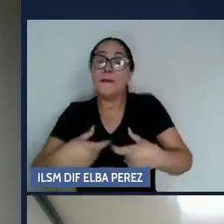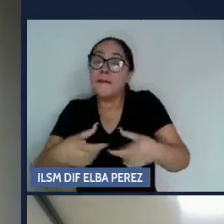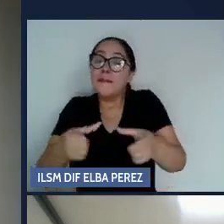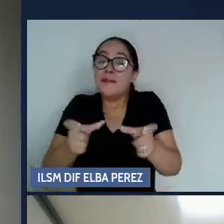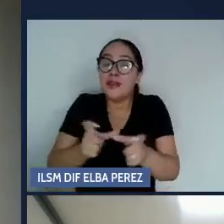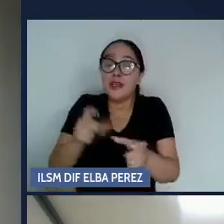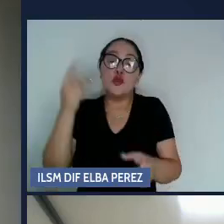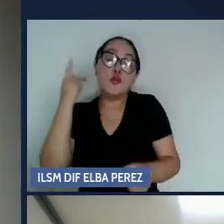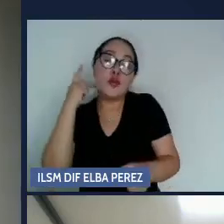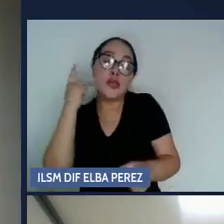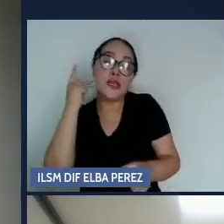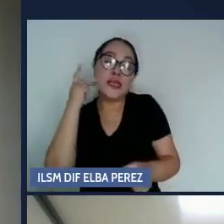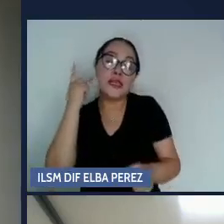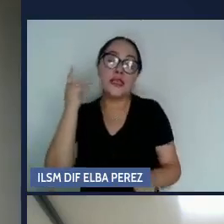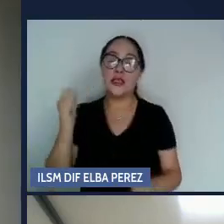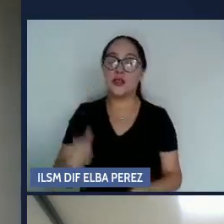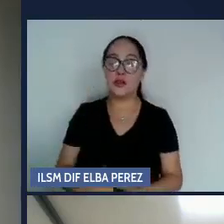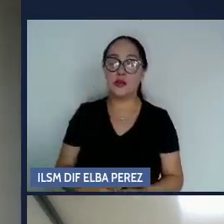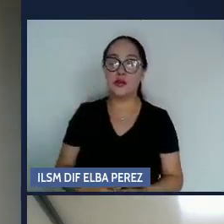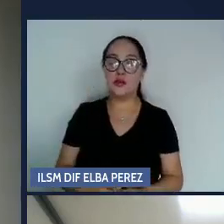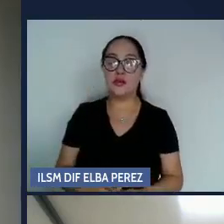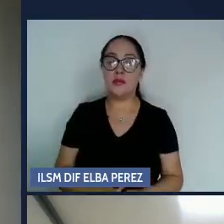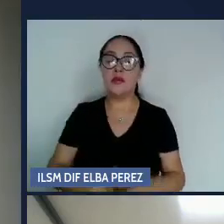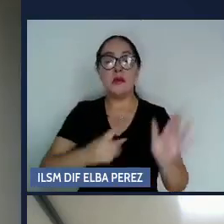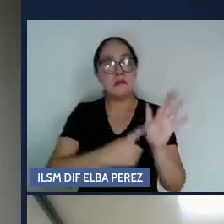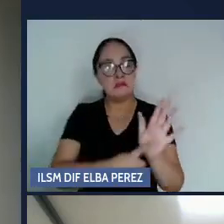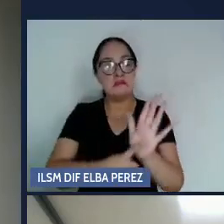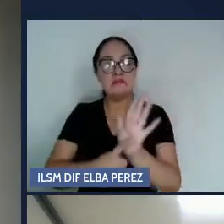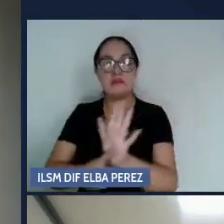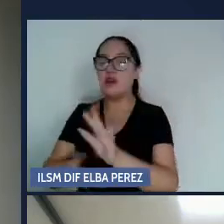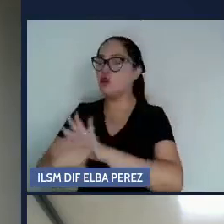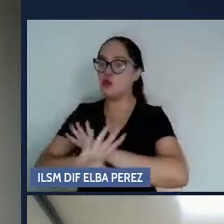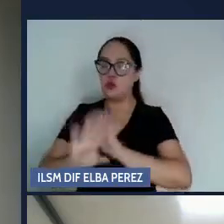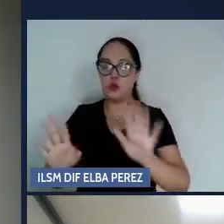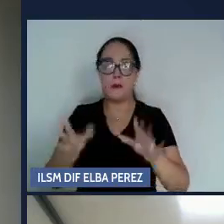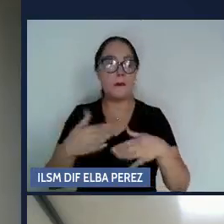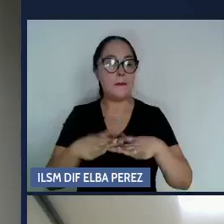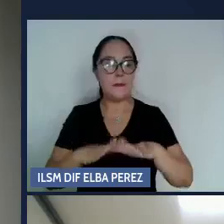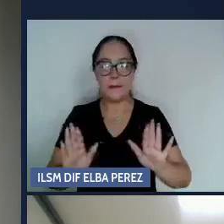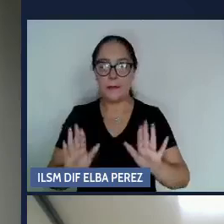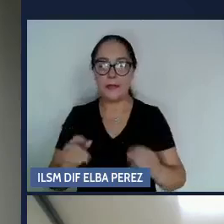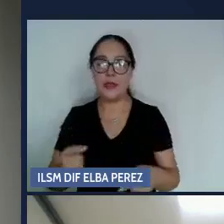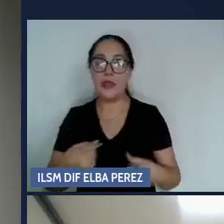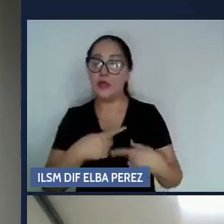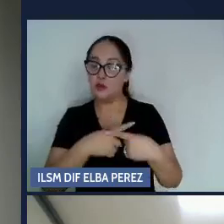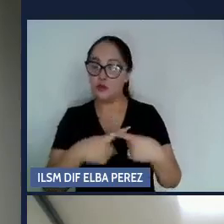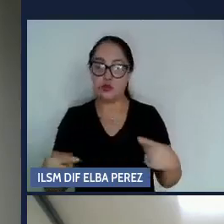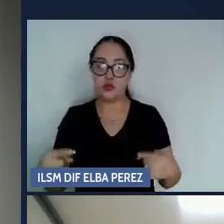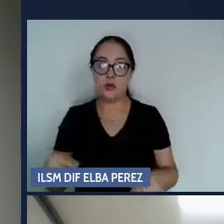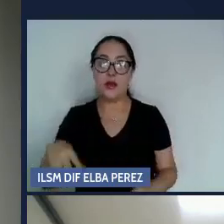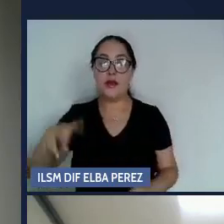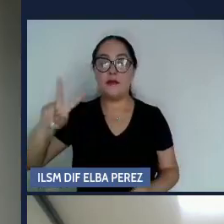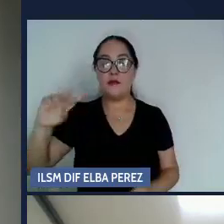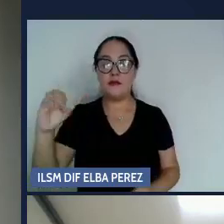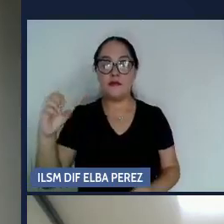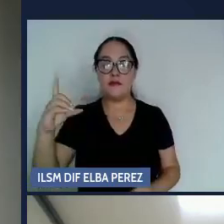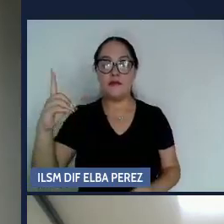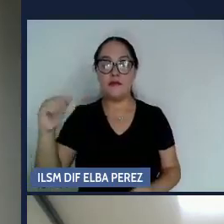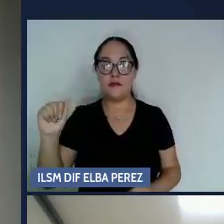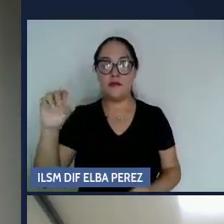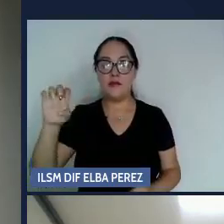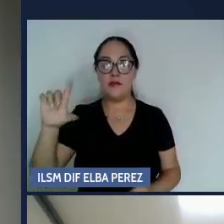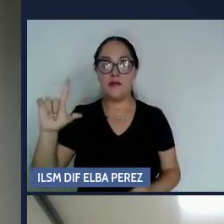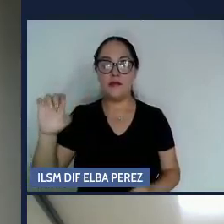coalición. Vamos a entrar en el periodo de veda electoral, también conocido como el periodo de reflexión. ¿A qué